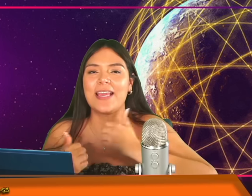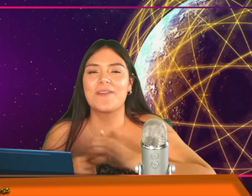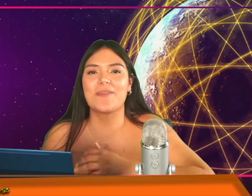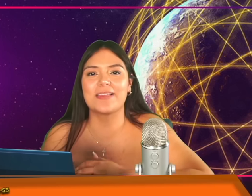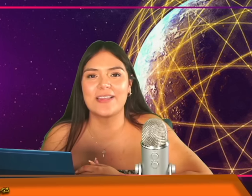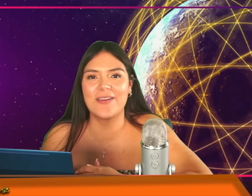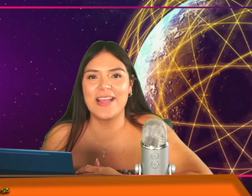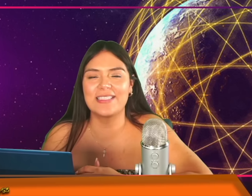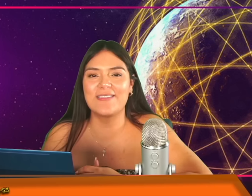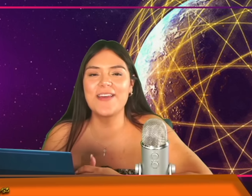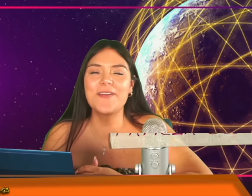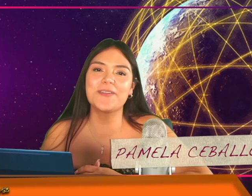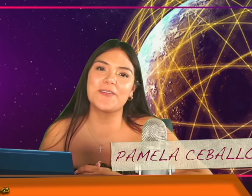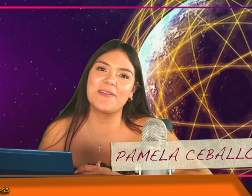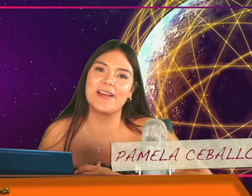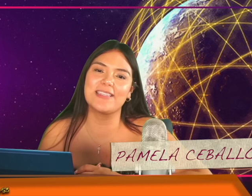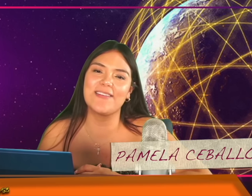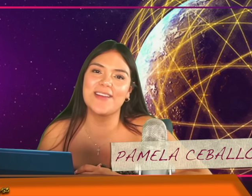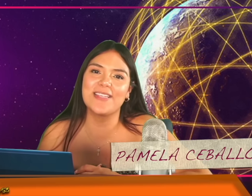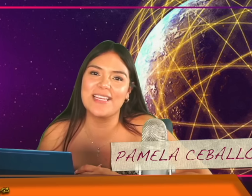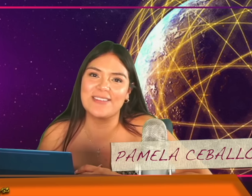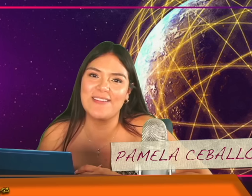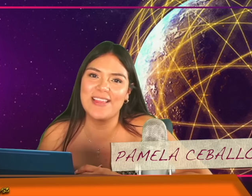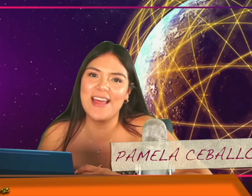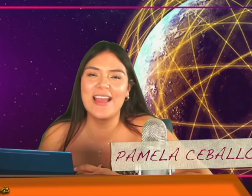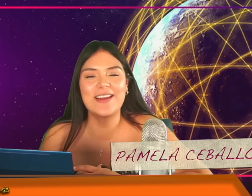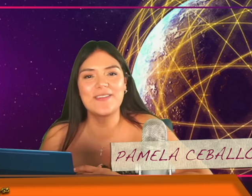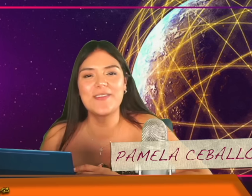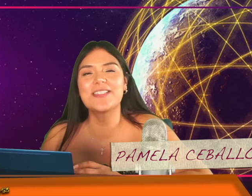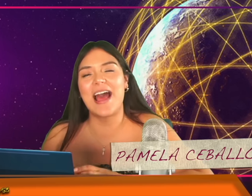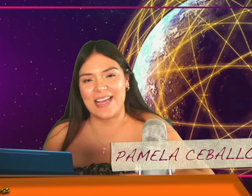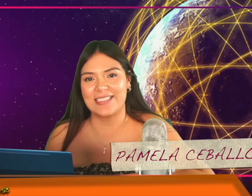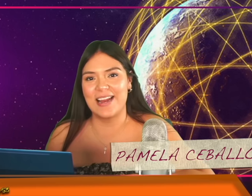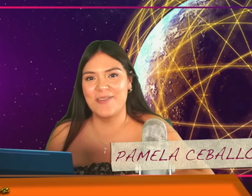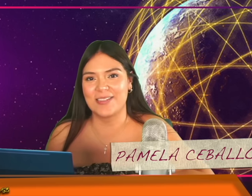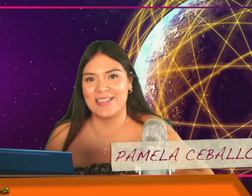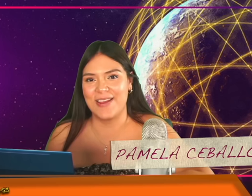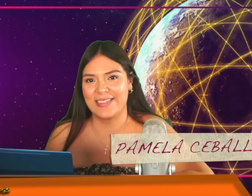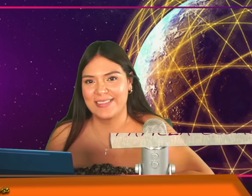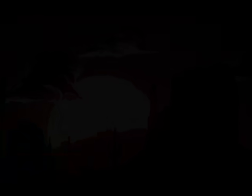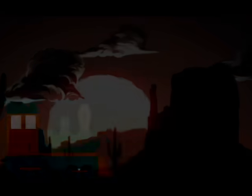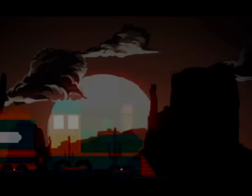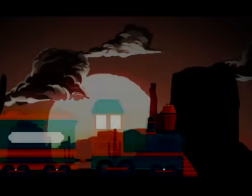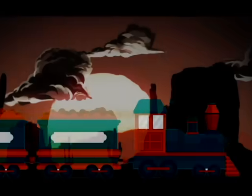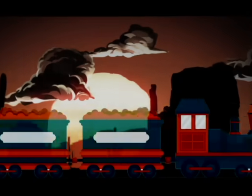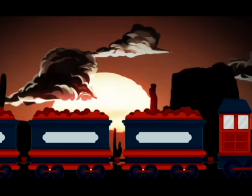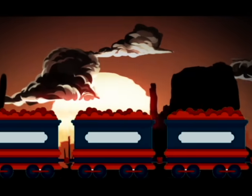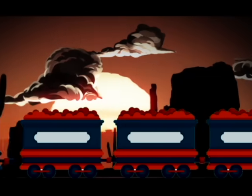like y compartiendo este video. Yo soy Pamela Ceballos, esta es La Bandida y nos vemos hasta la próxima.